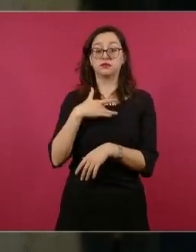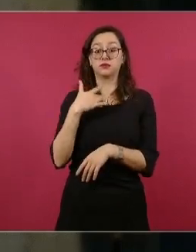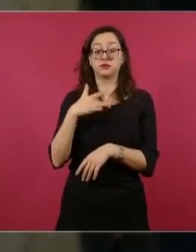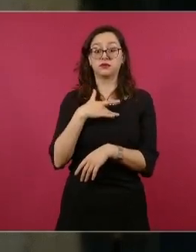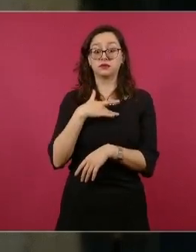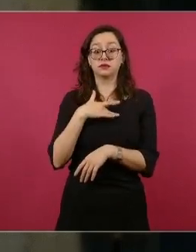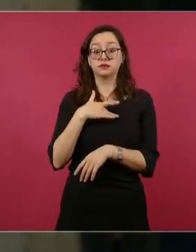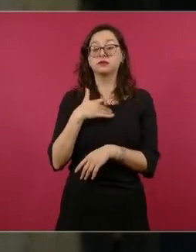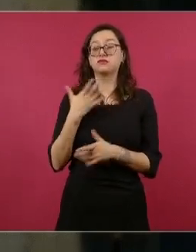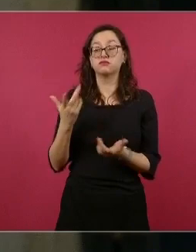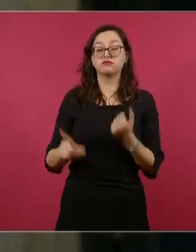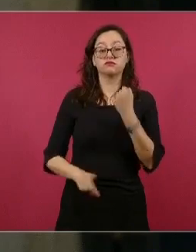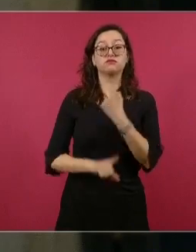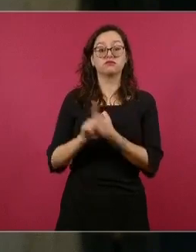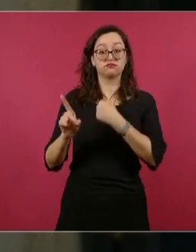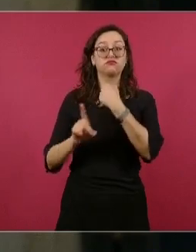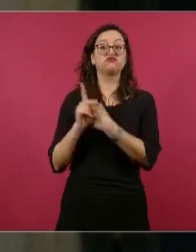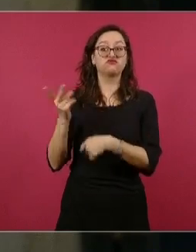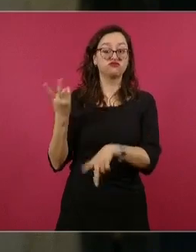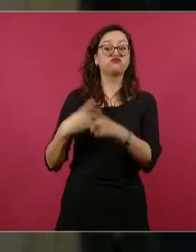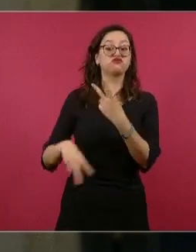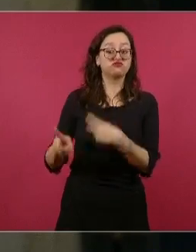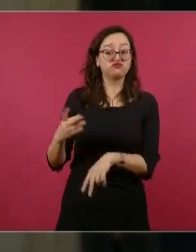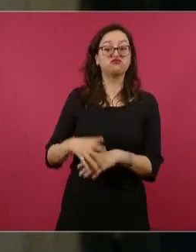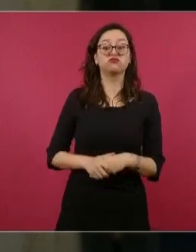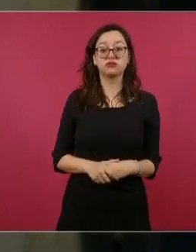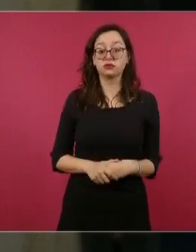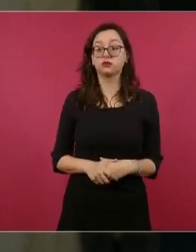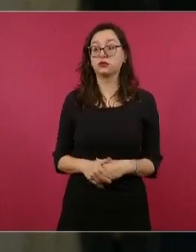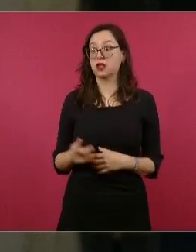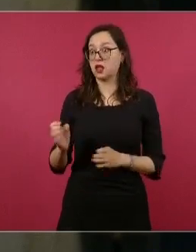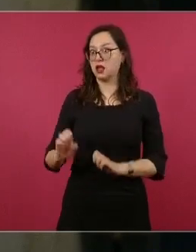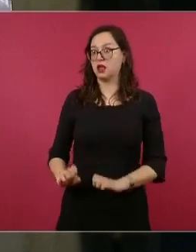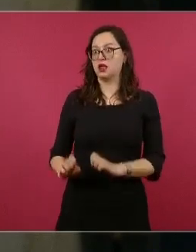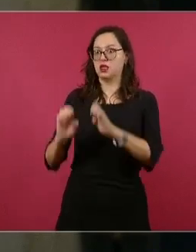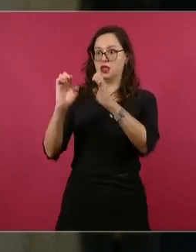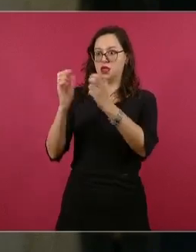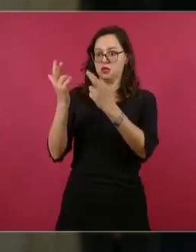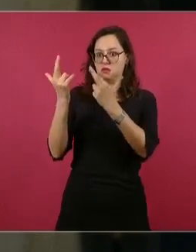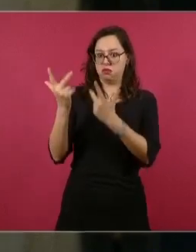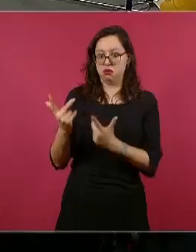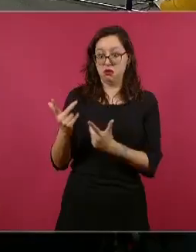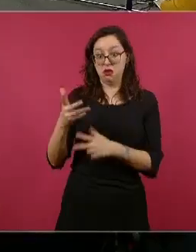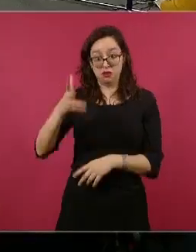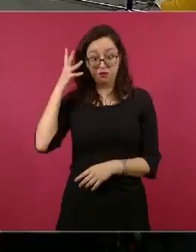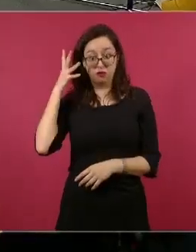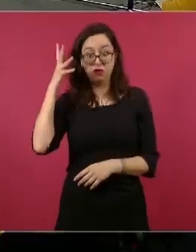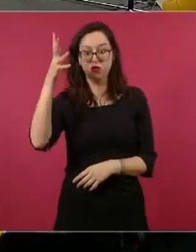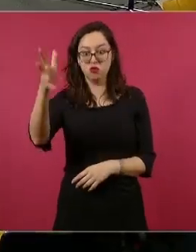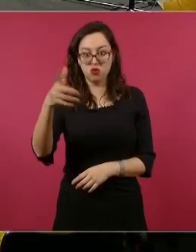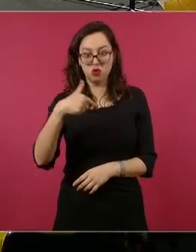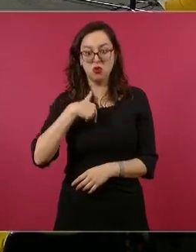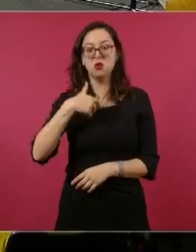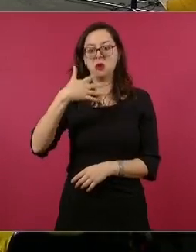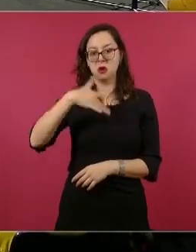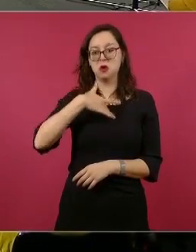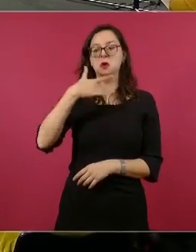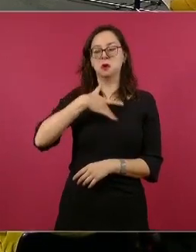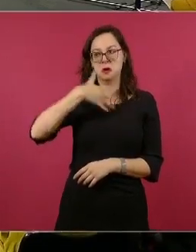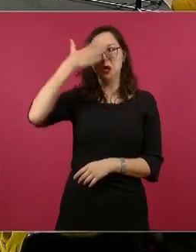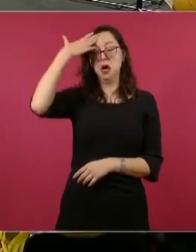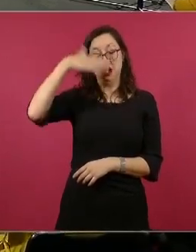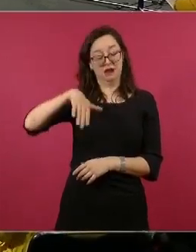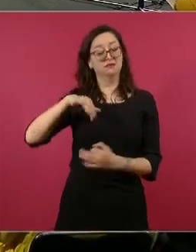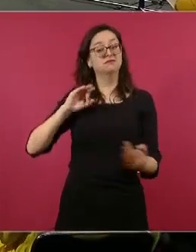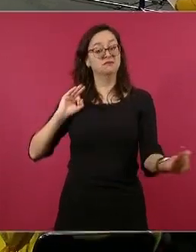ya no digo nombres de las desarrolladoras, de esto, pero el día de mañana yo sé y no tarda mucho